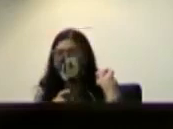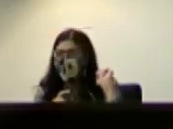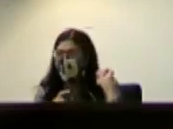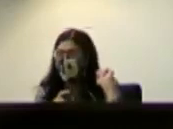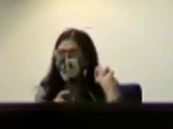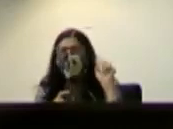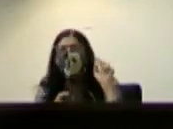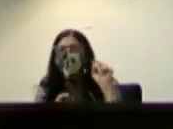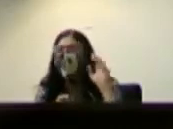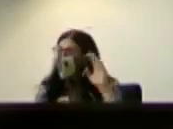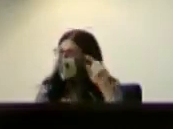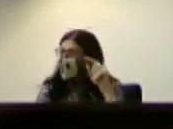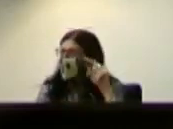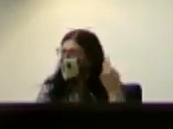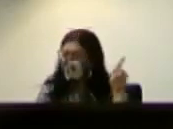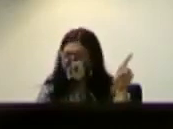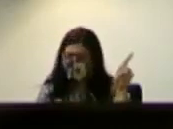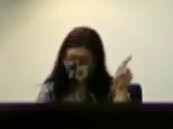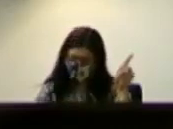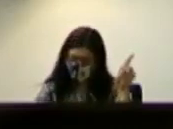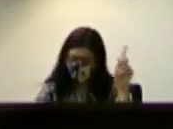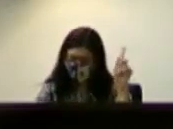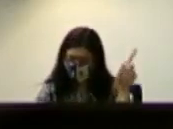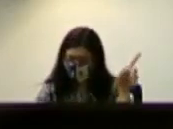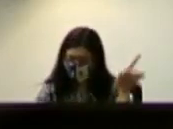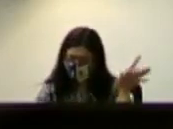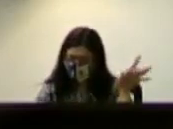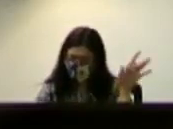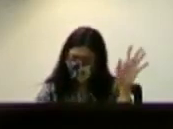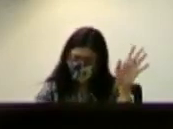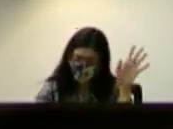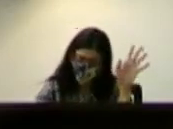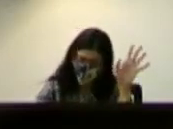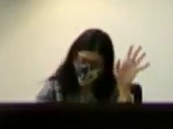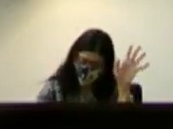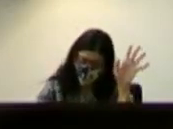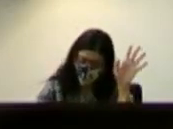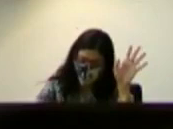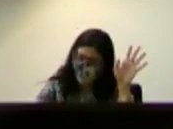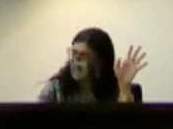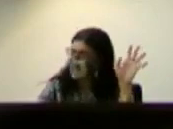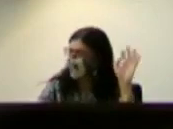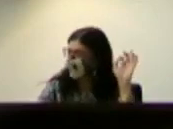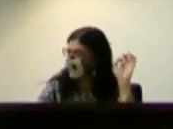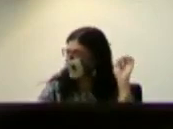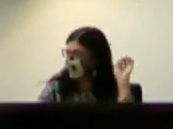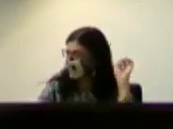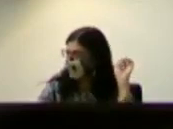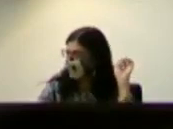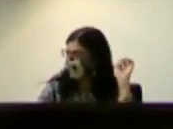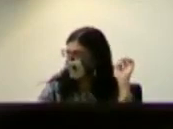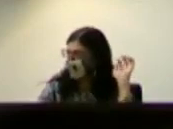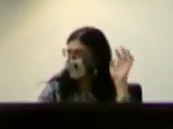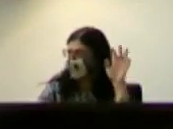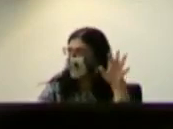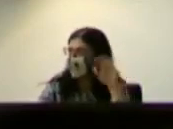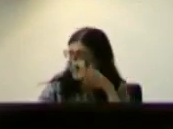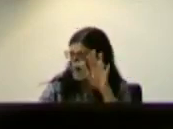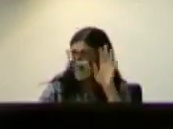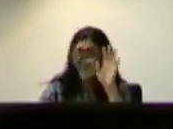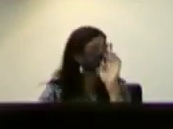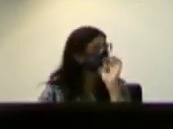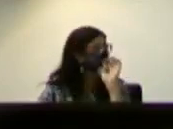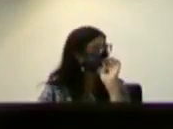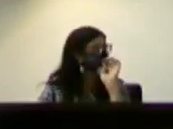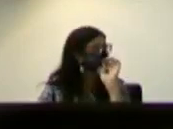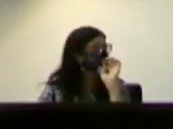no funciona. Ahora sí. Si es sobre eso, como es un Shared Service Agreement, ¿nosotros tenemos copia de ese documento? Debemos, ¿y si no? No